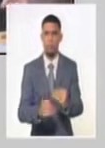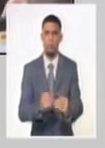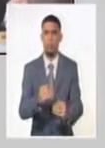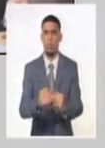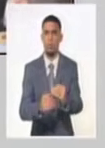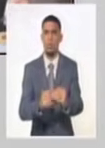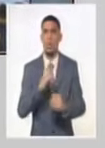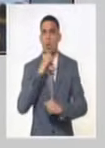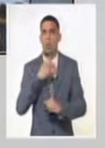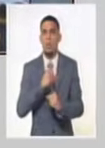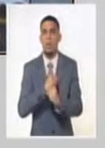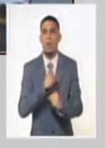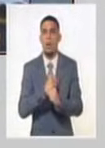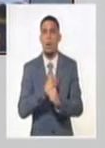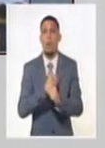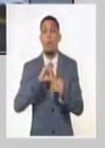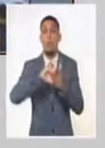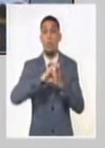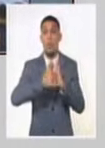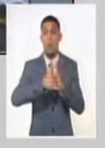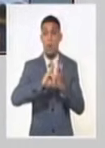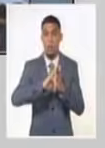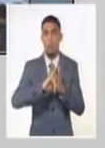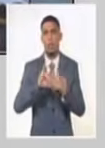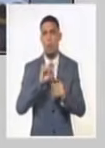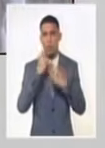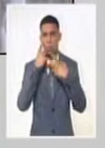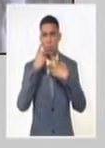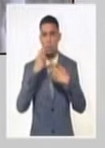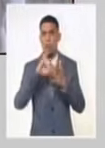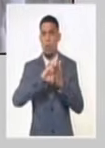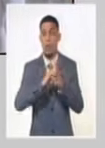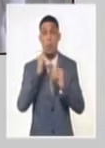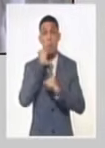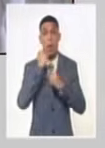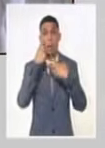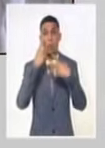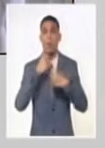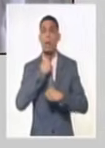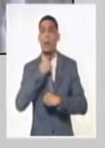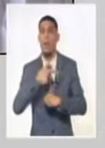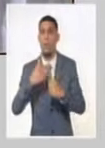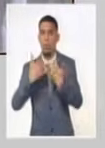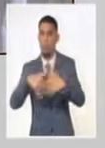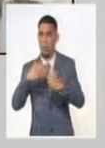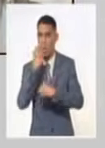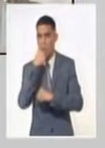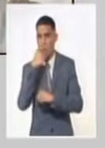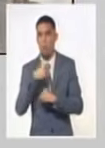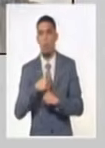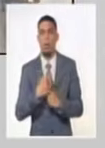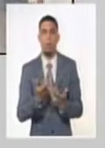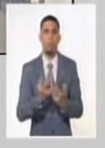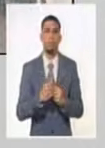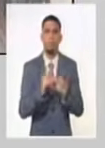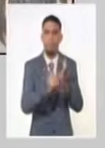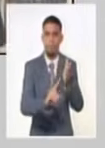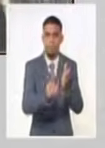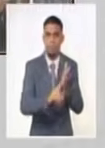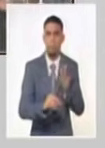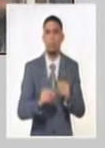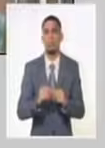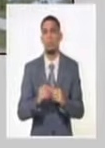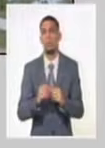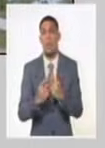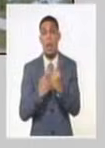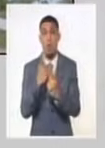trabajo por proyectos, por supuesto los fundamentales, los priorizados, producción de alimentos, transición energética, y por ahí seguramente se vean algunos resultados, y en